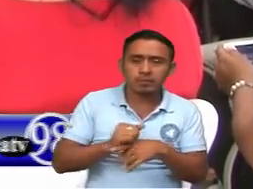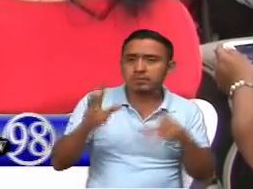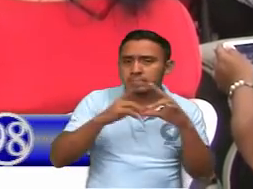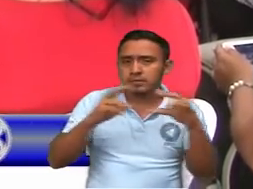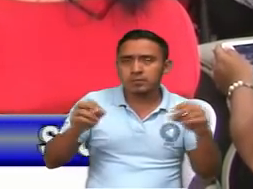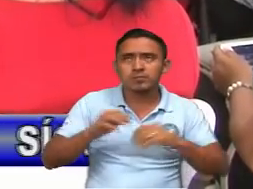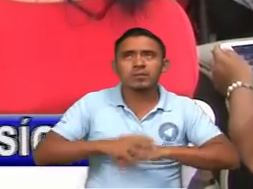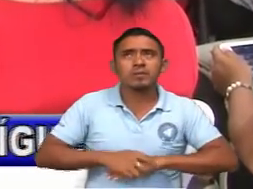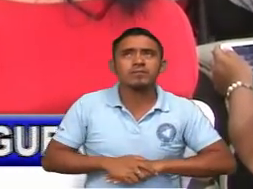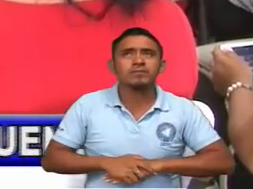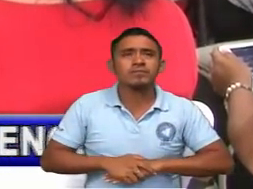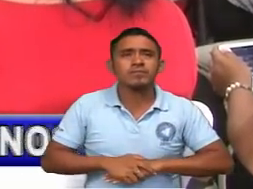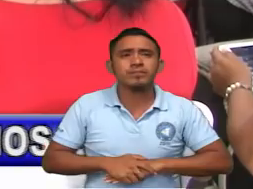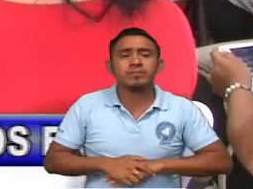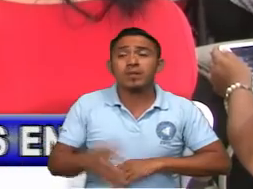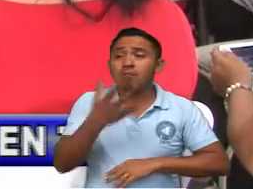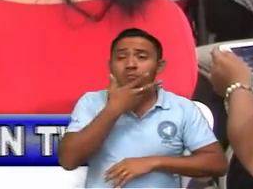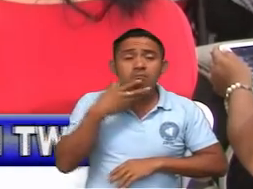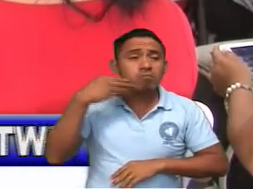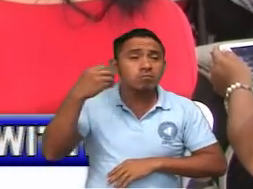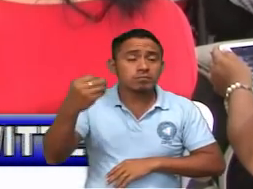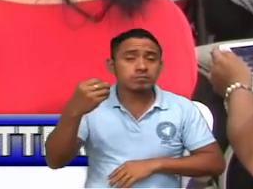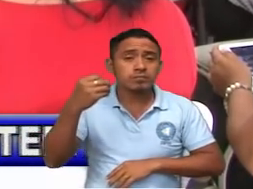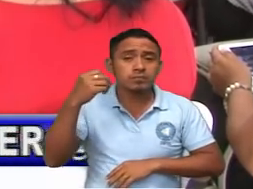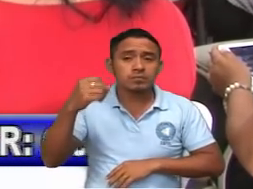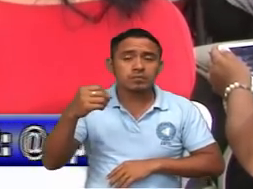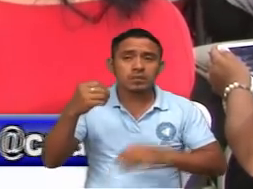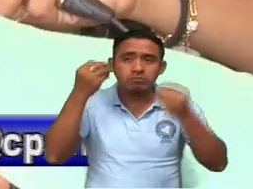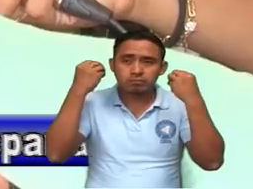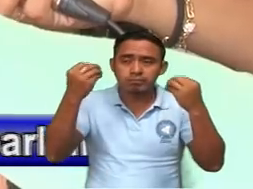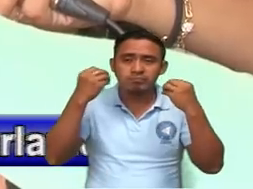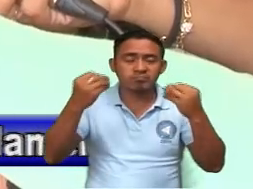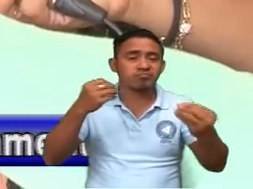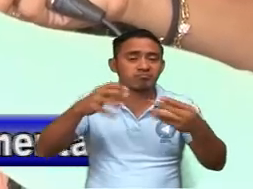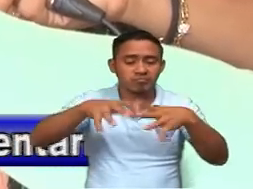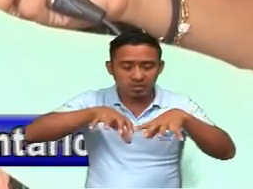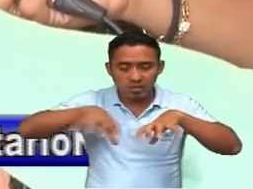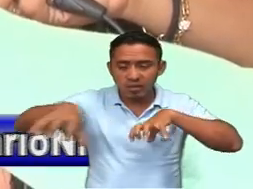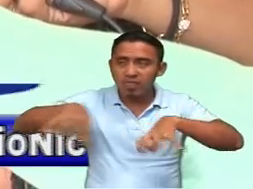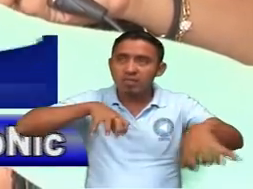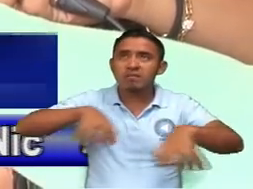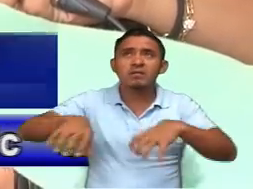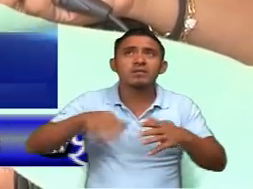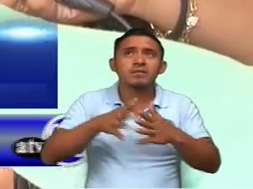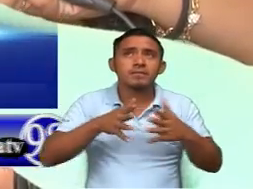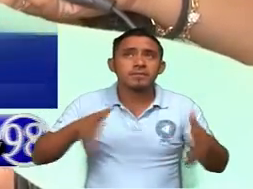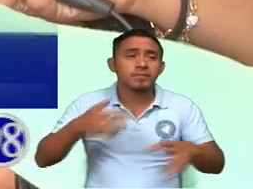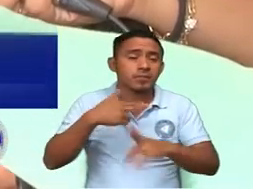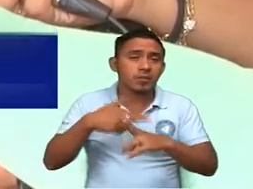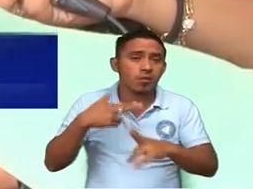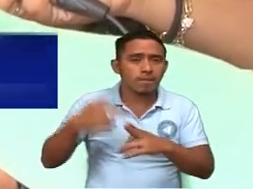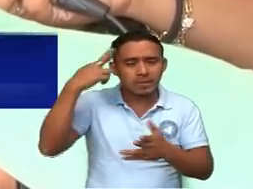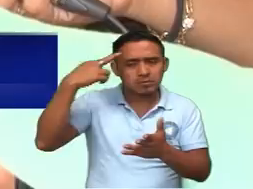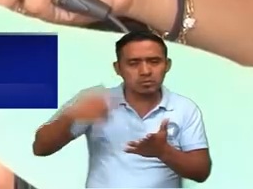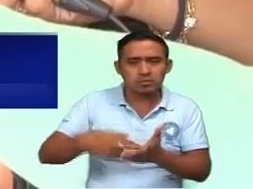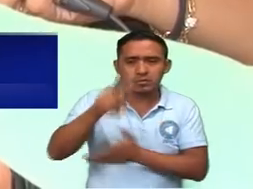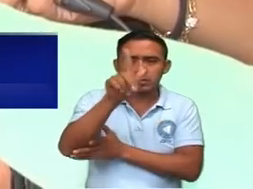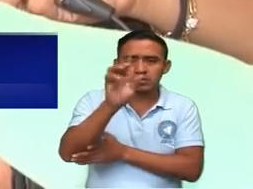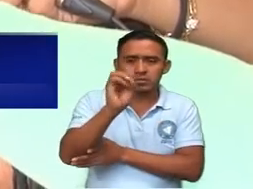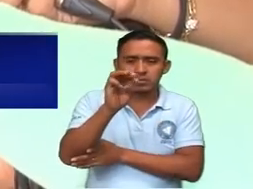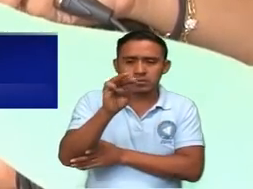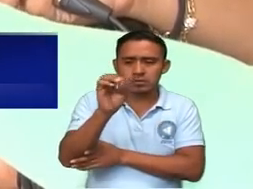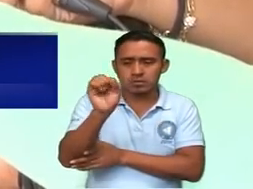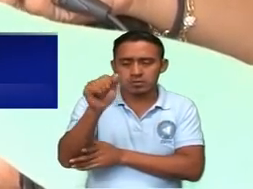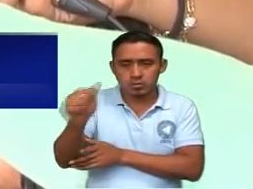Nicaragua. Bueno, desde Juventud tenemos una extensa jornada que vamos a realizar en nombre del comandante Tomás Borges